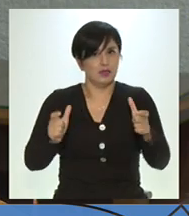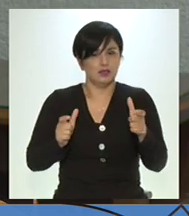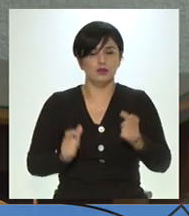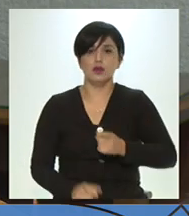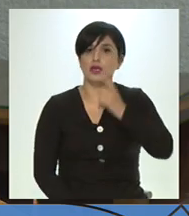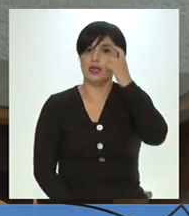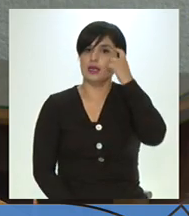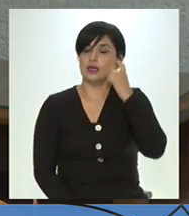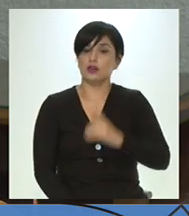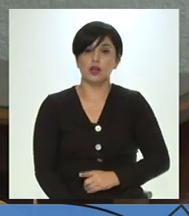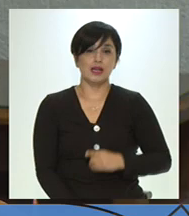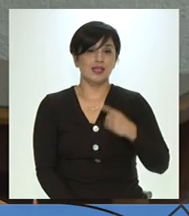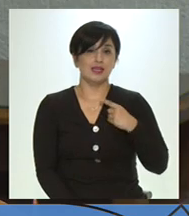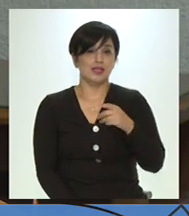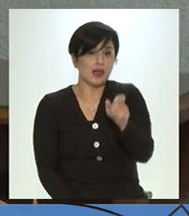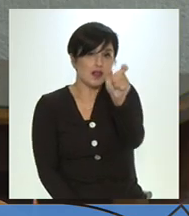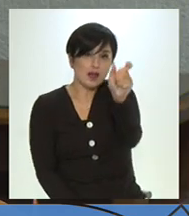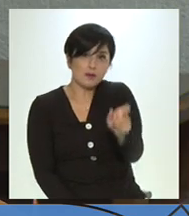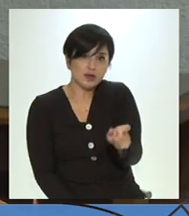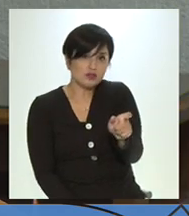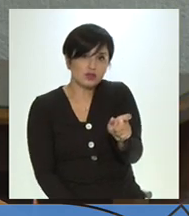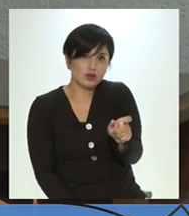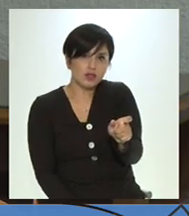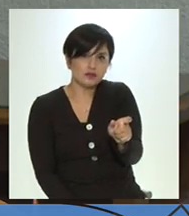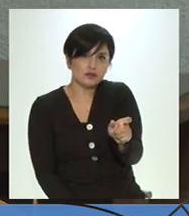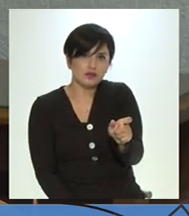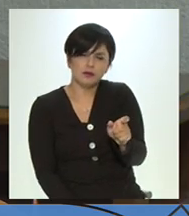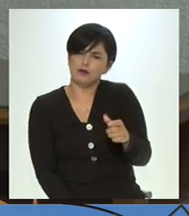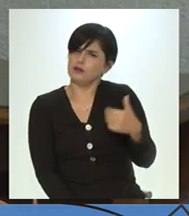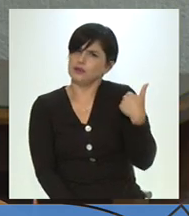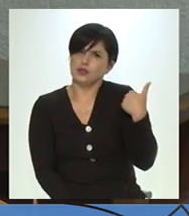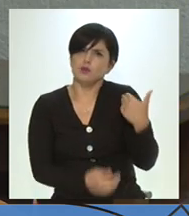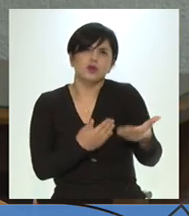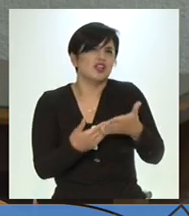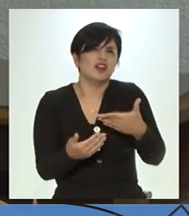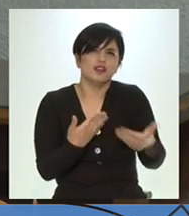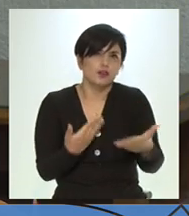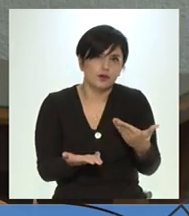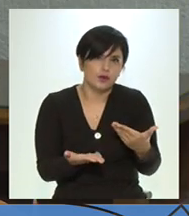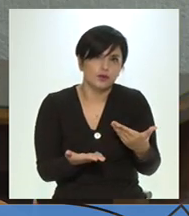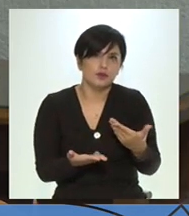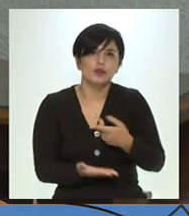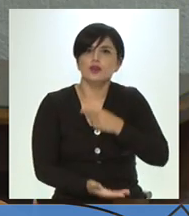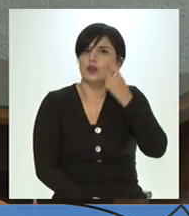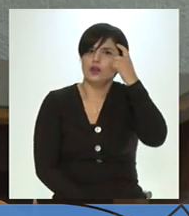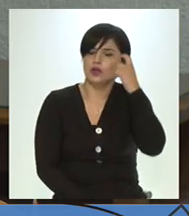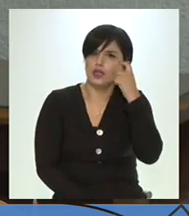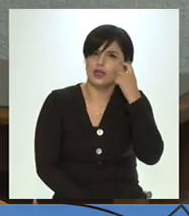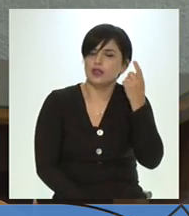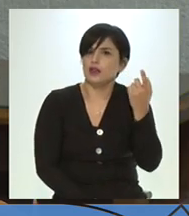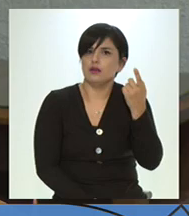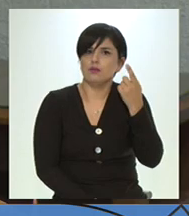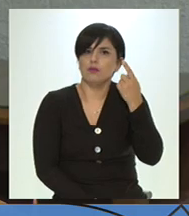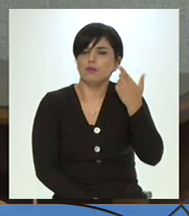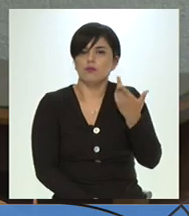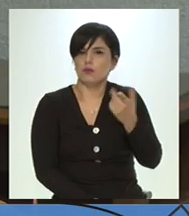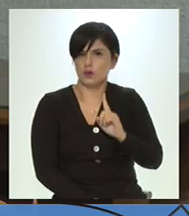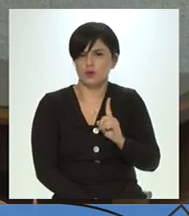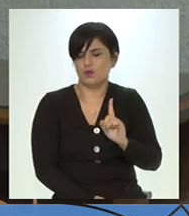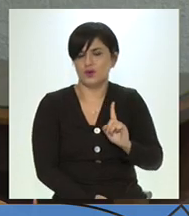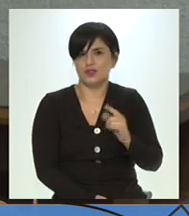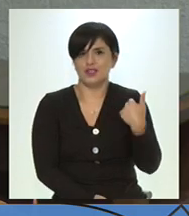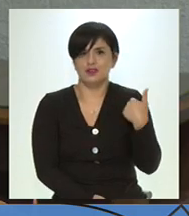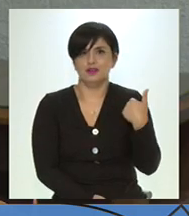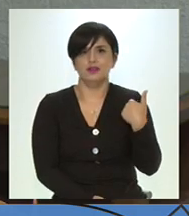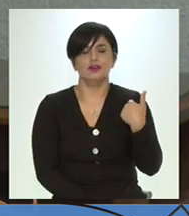dignidad intrínseca de las personas más allá de su origen su condición o sus creencias y por eso no veo